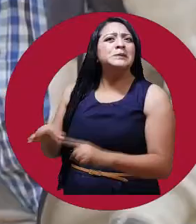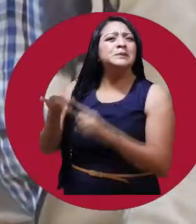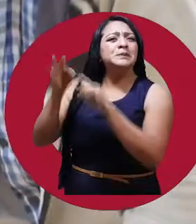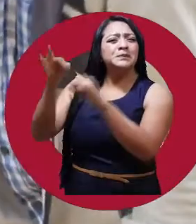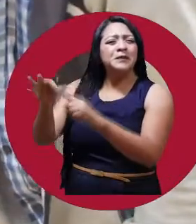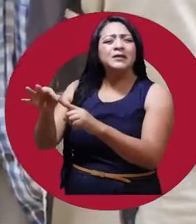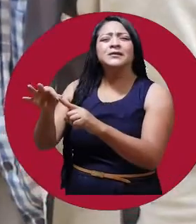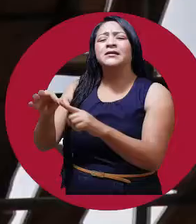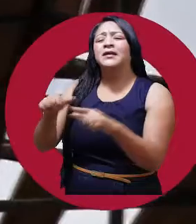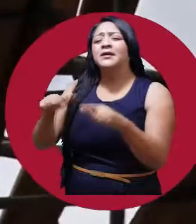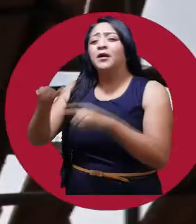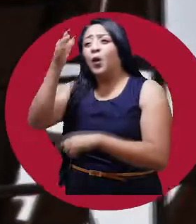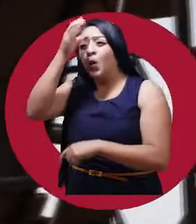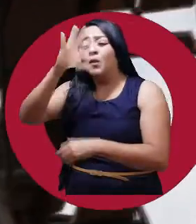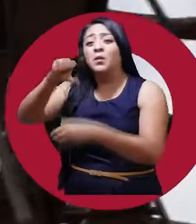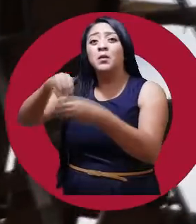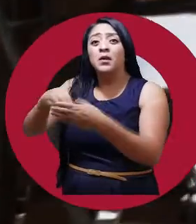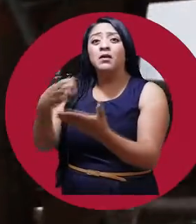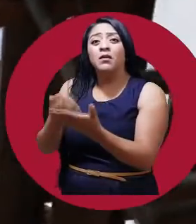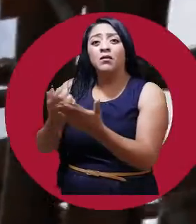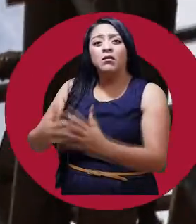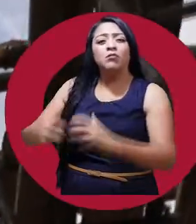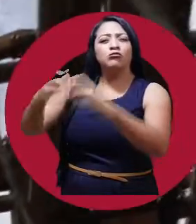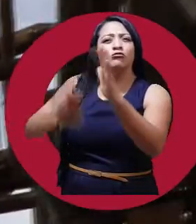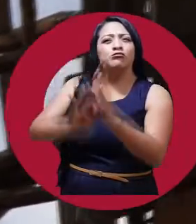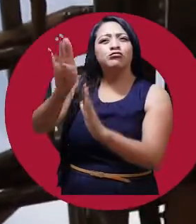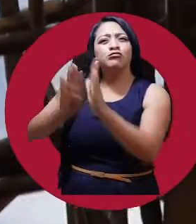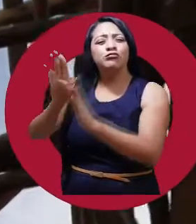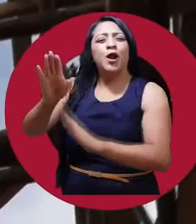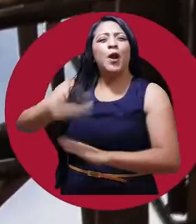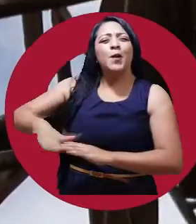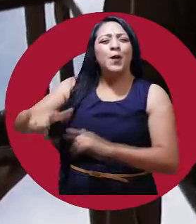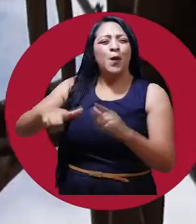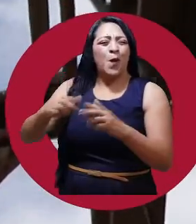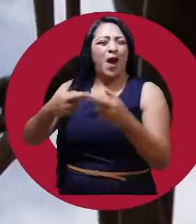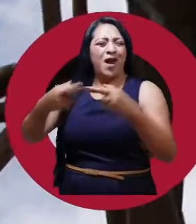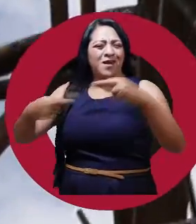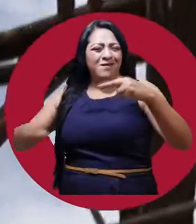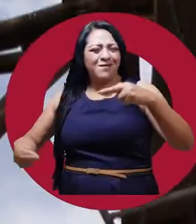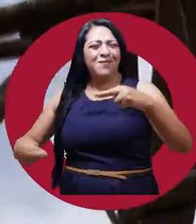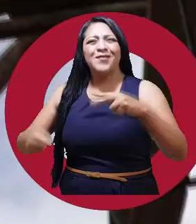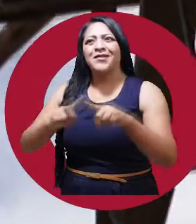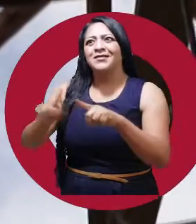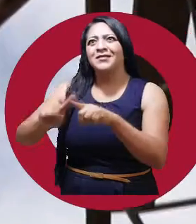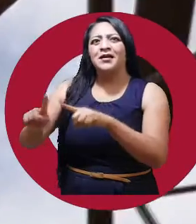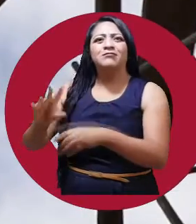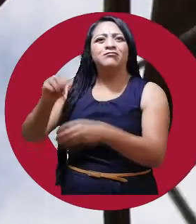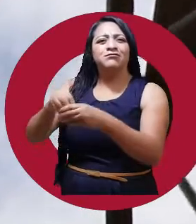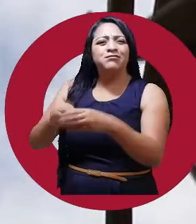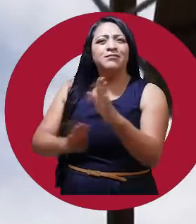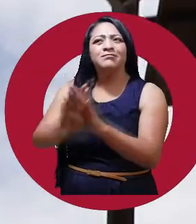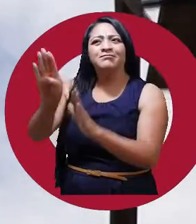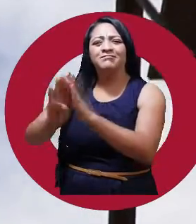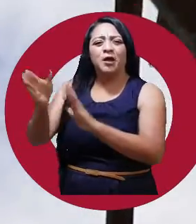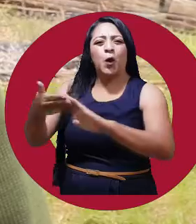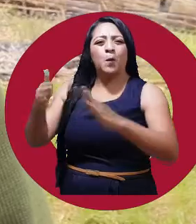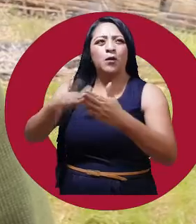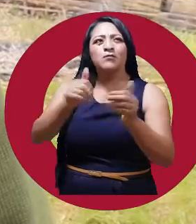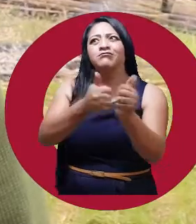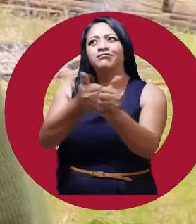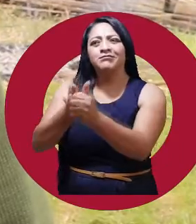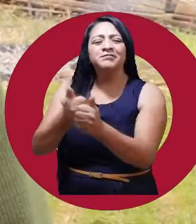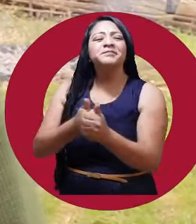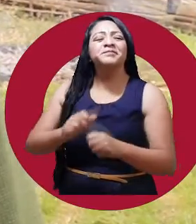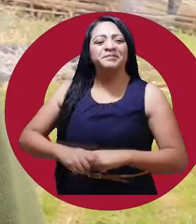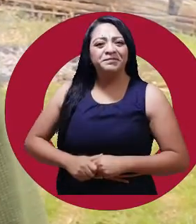convertirá en un elemento dinamizador de la economía local, regional y como espacio para la integración y el desarrollo de las comunidades aledañas.